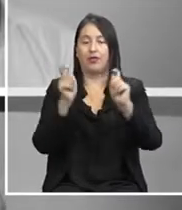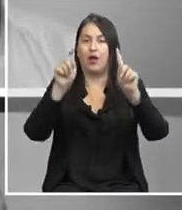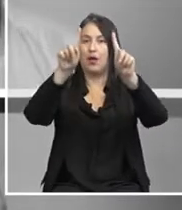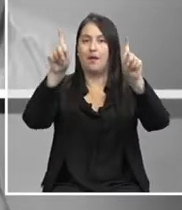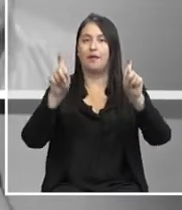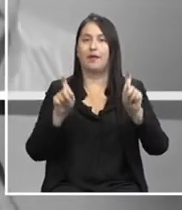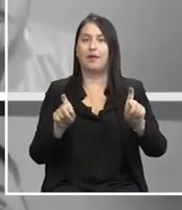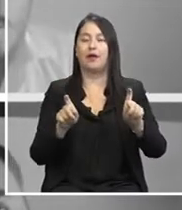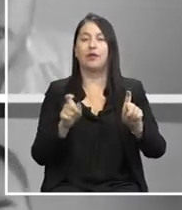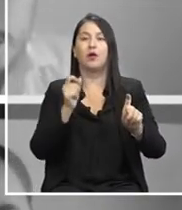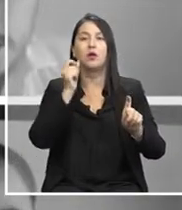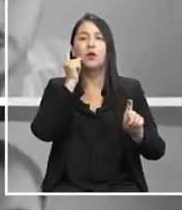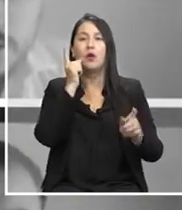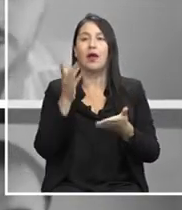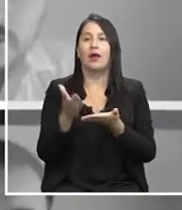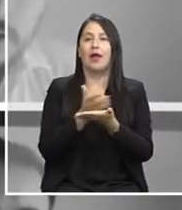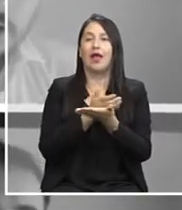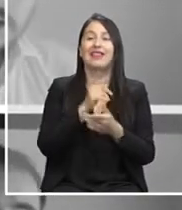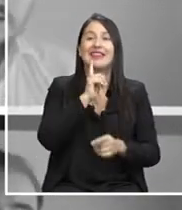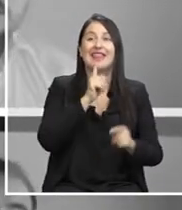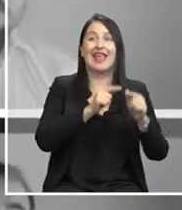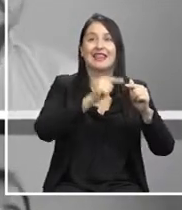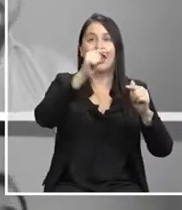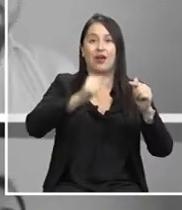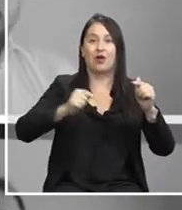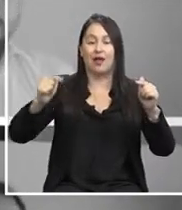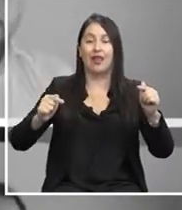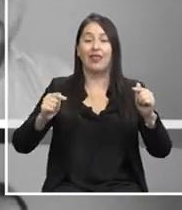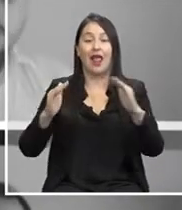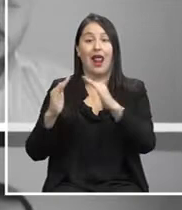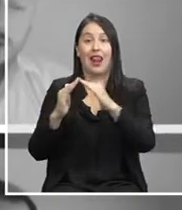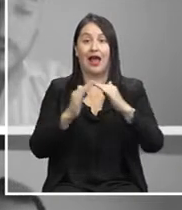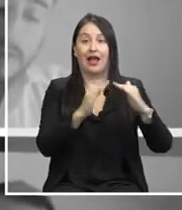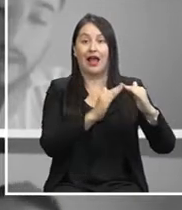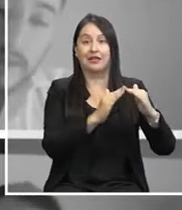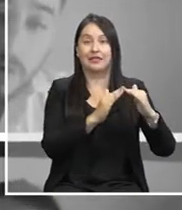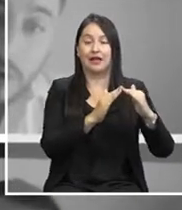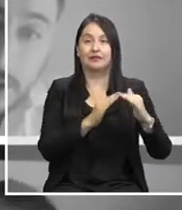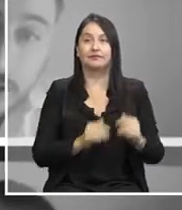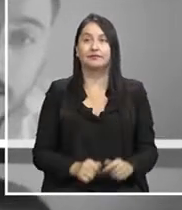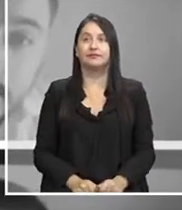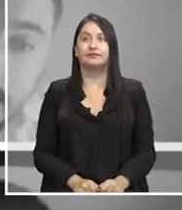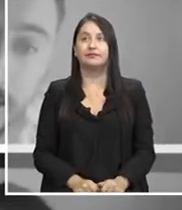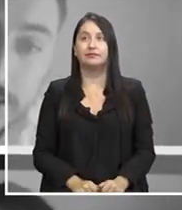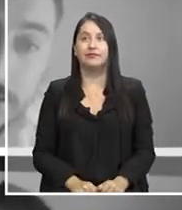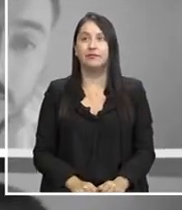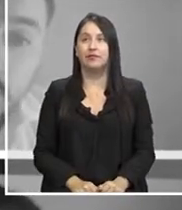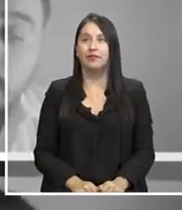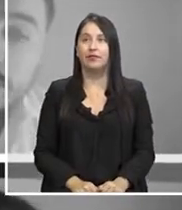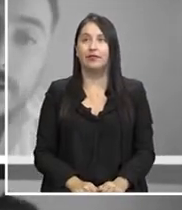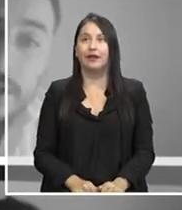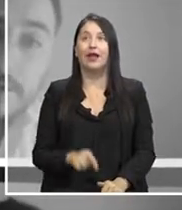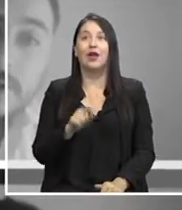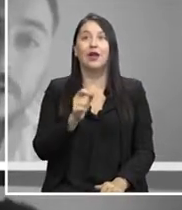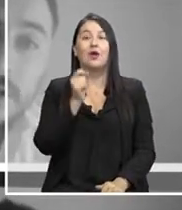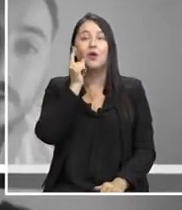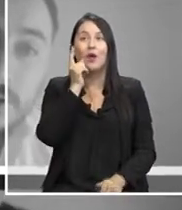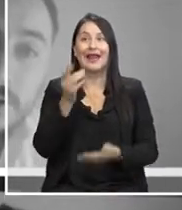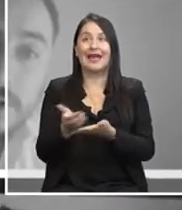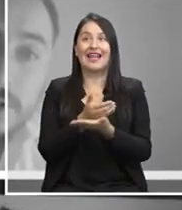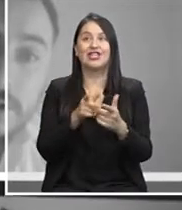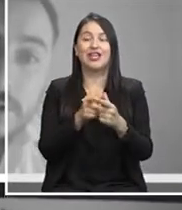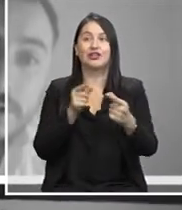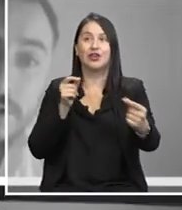ingreso nacional cubren las encuestas a hogares? ¿Por qué pregunto esto? Porque hoy día el dato oficial sobre